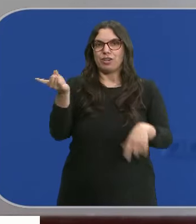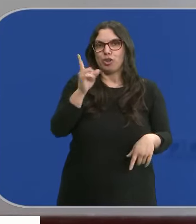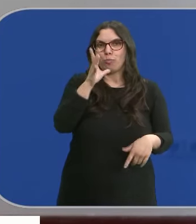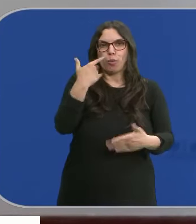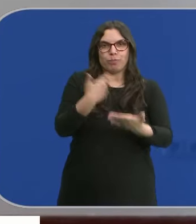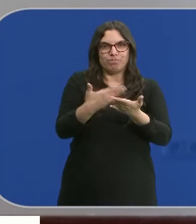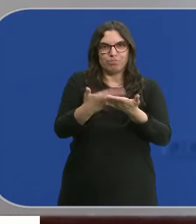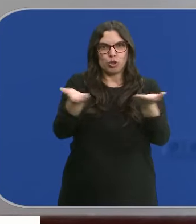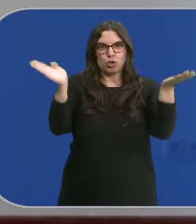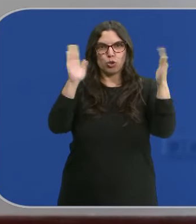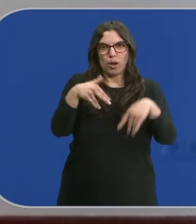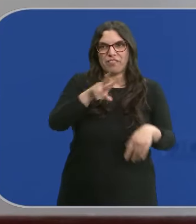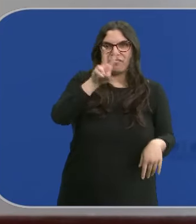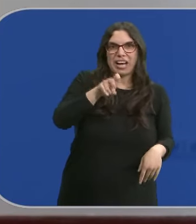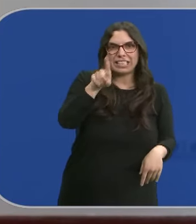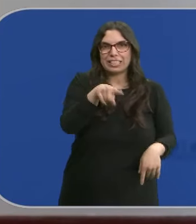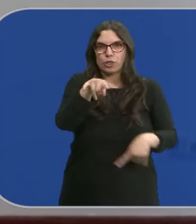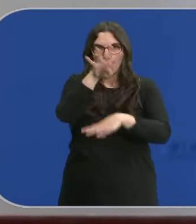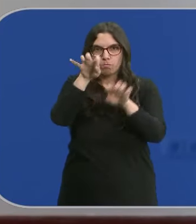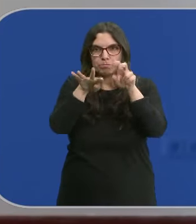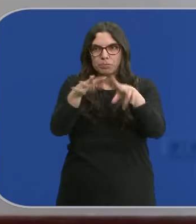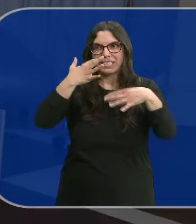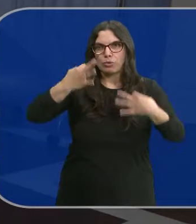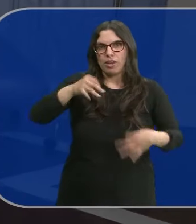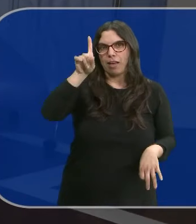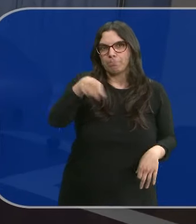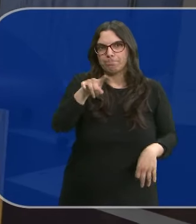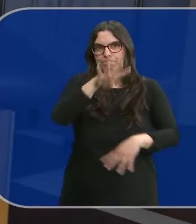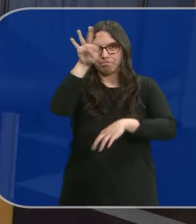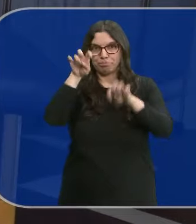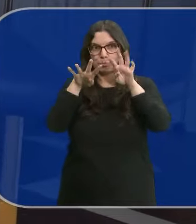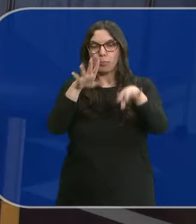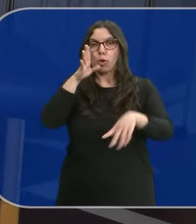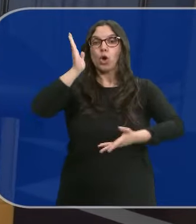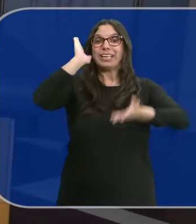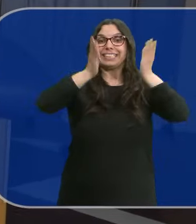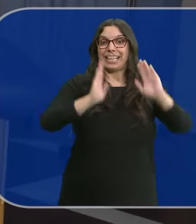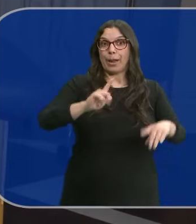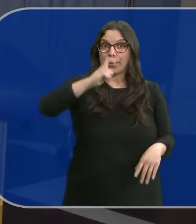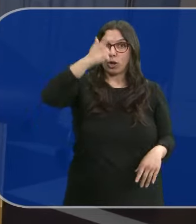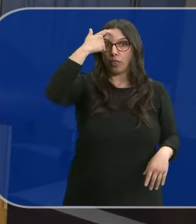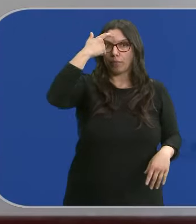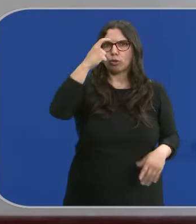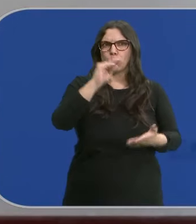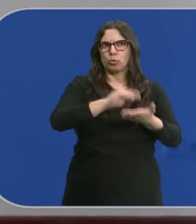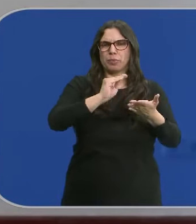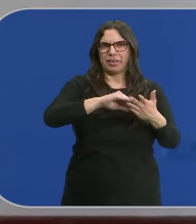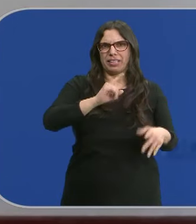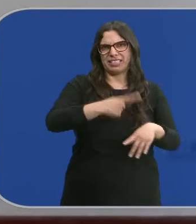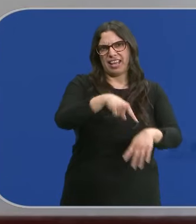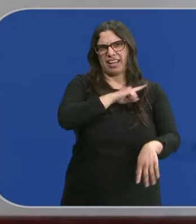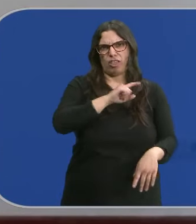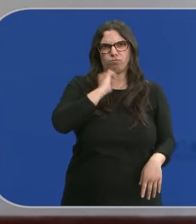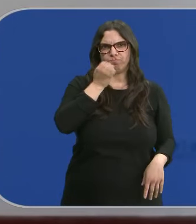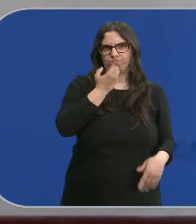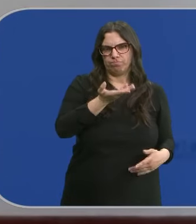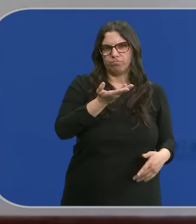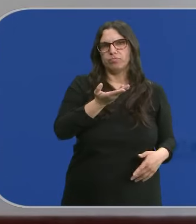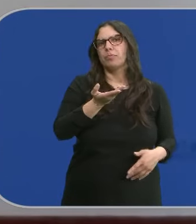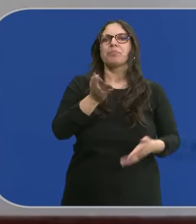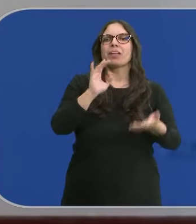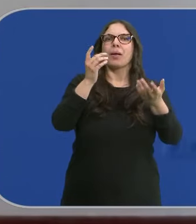demostrado ni su eficacia ni su seguridad. Porque terapia es un término del que se abusa. Estas son prácticas o